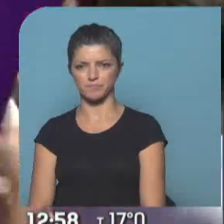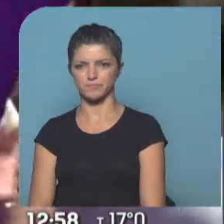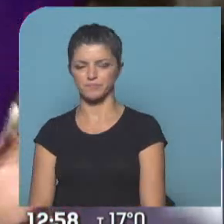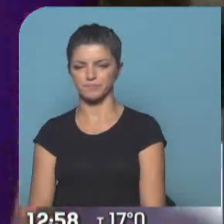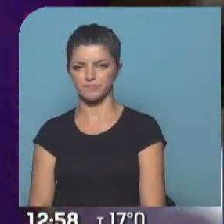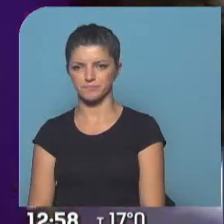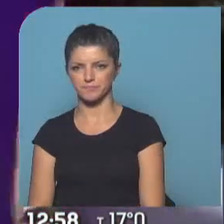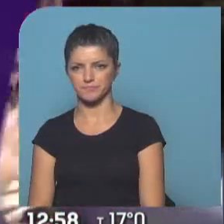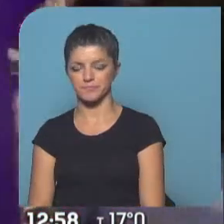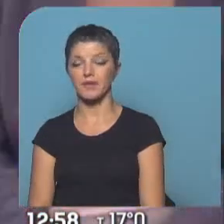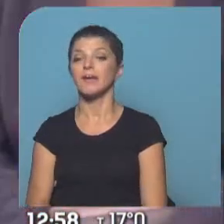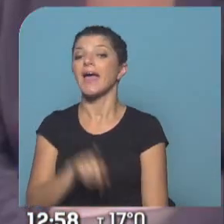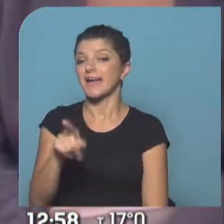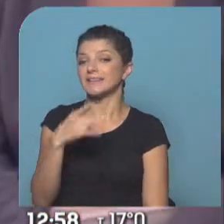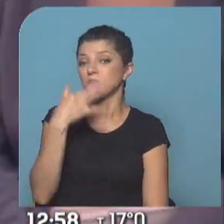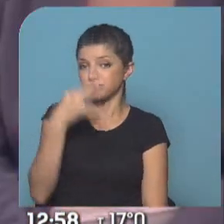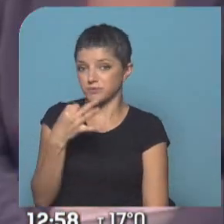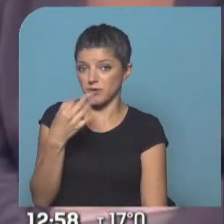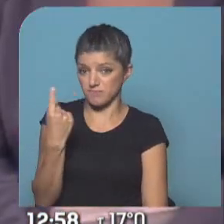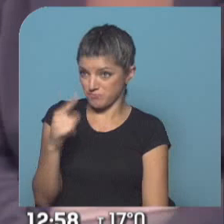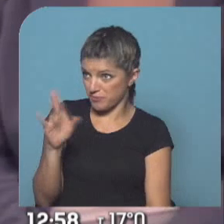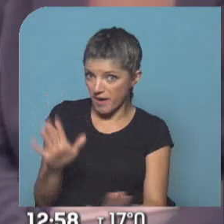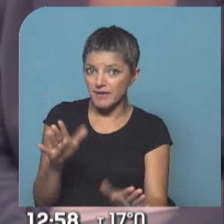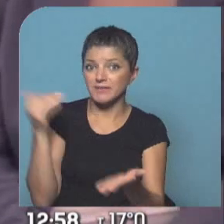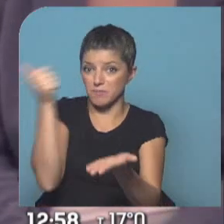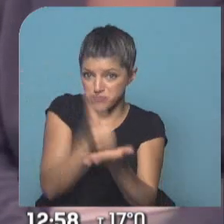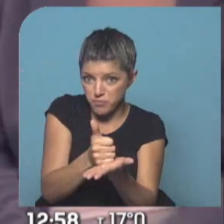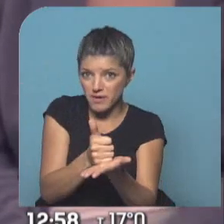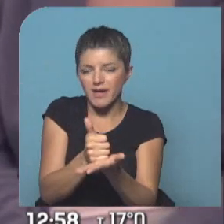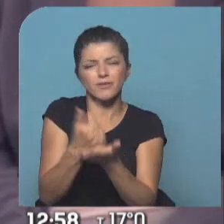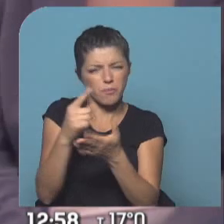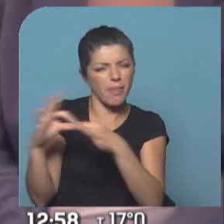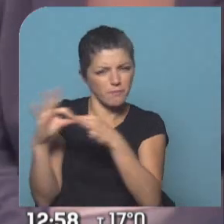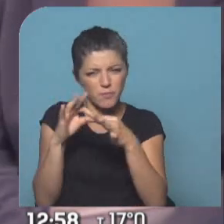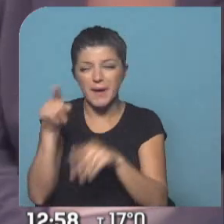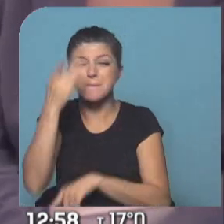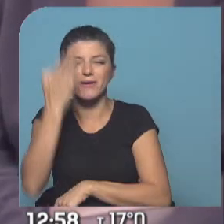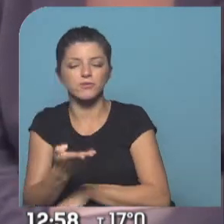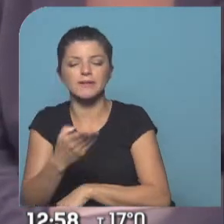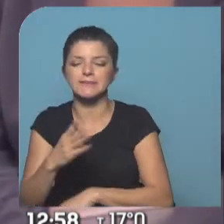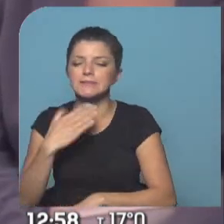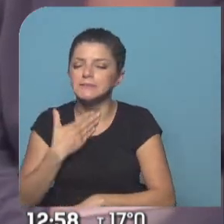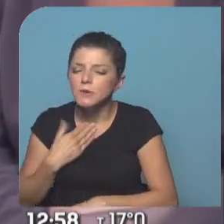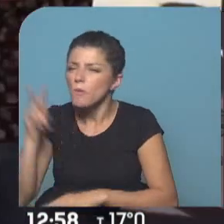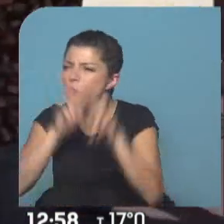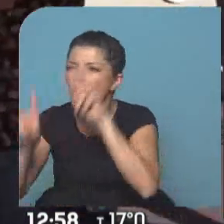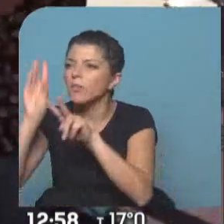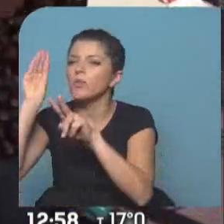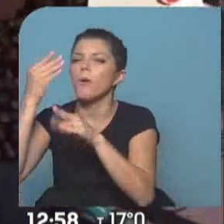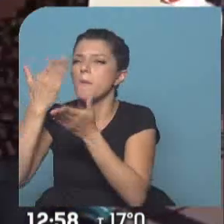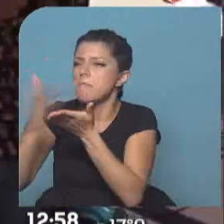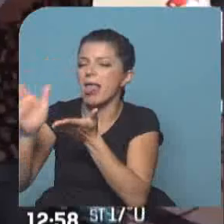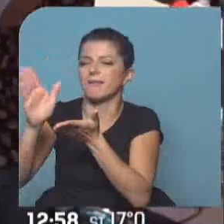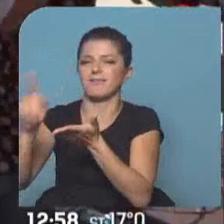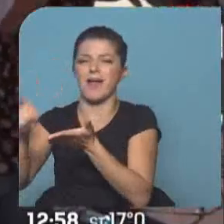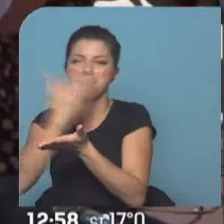Esta toma de posición, novedosa por lo enfática, puede relacionarse con la obsesión de Iglesias por desalojar a Rajoy de la Moncloa, para lo